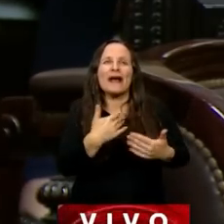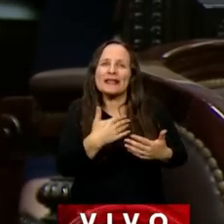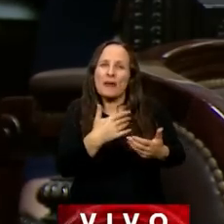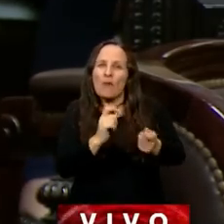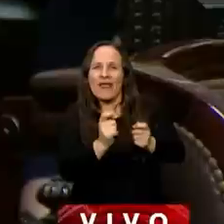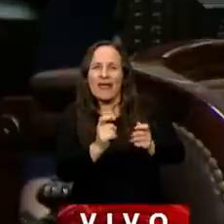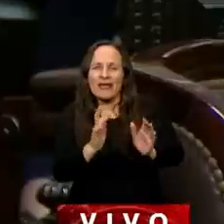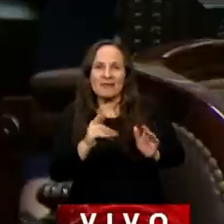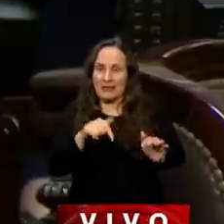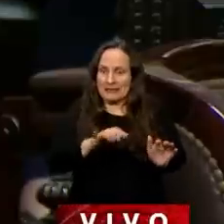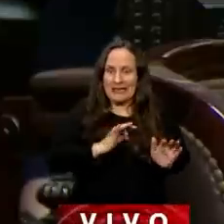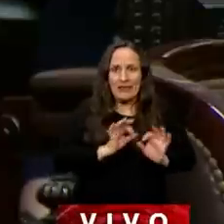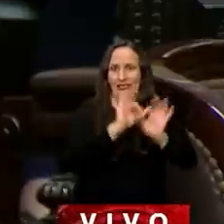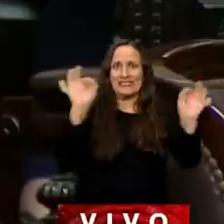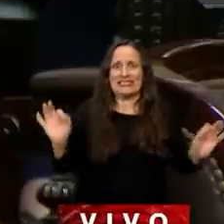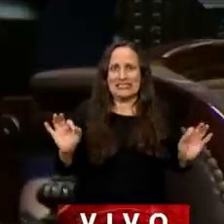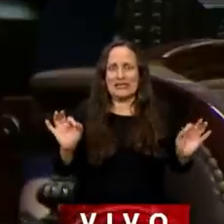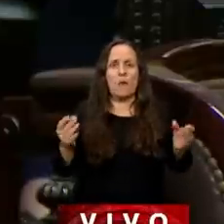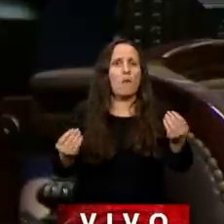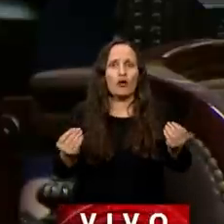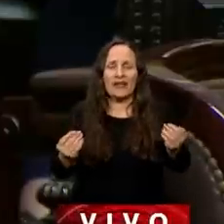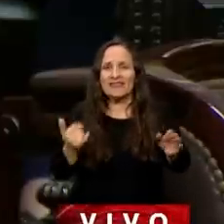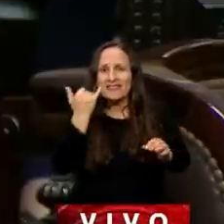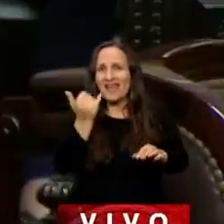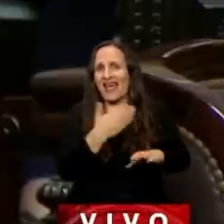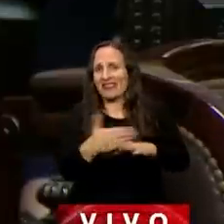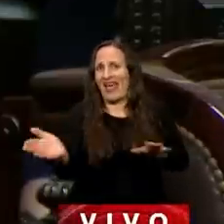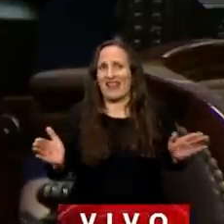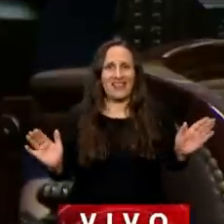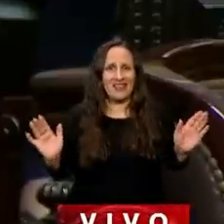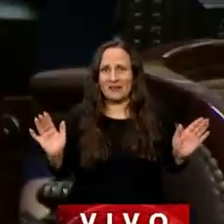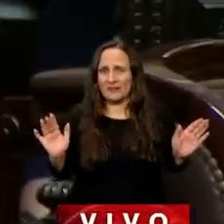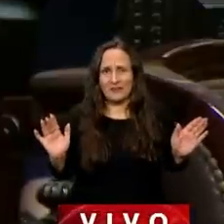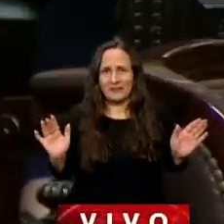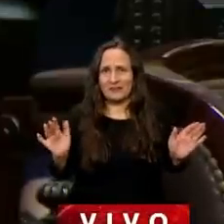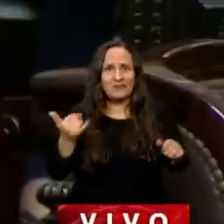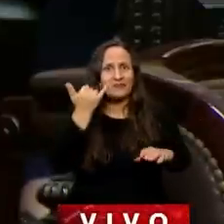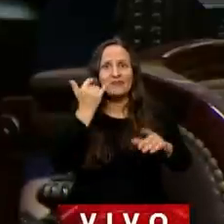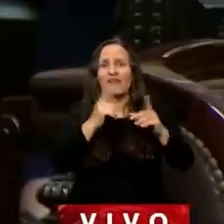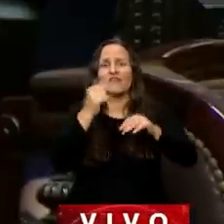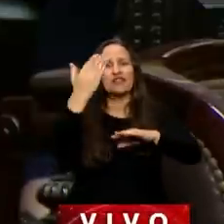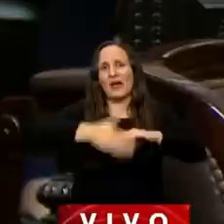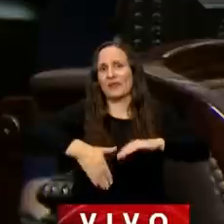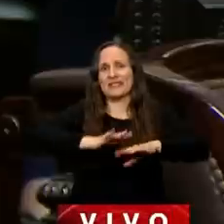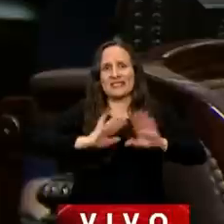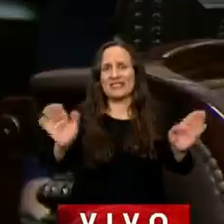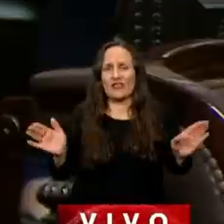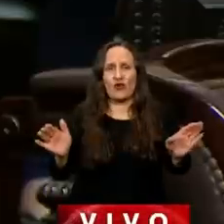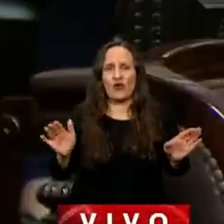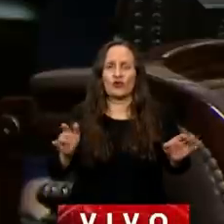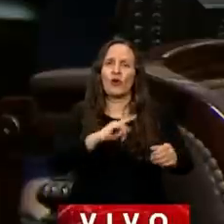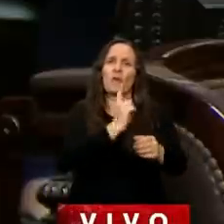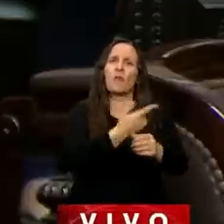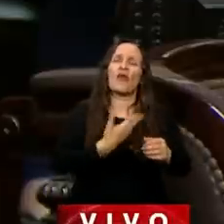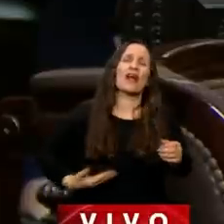estamos transitando este año. Porque, insisto, llegamos tarde. Lamentablemente, se venció a principios de año y el mensaje del Poder